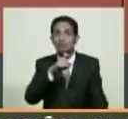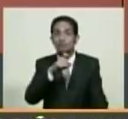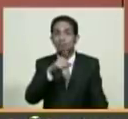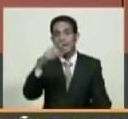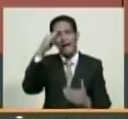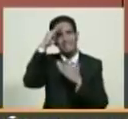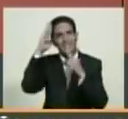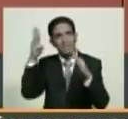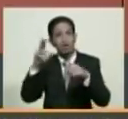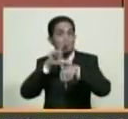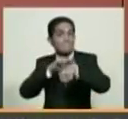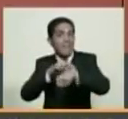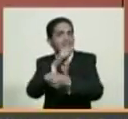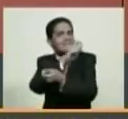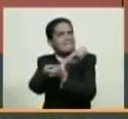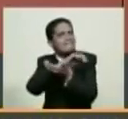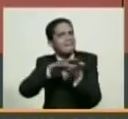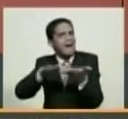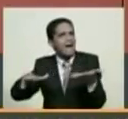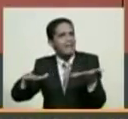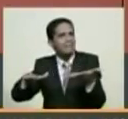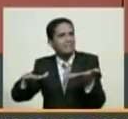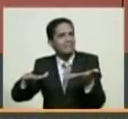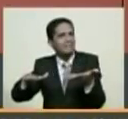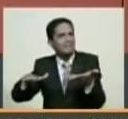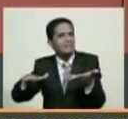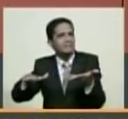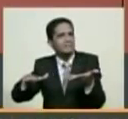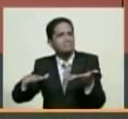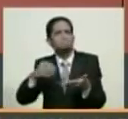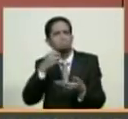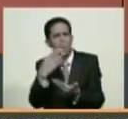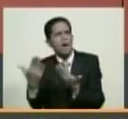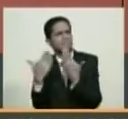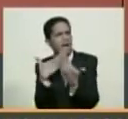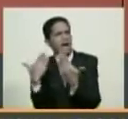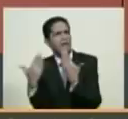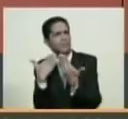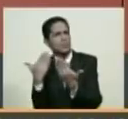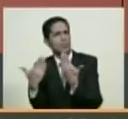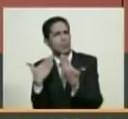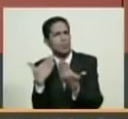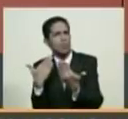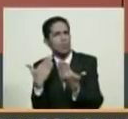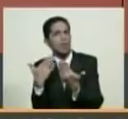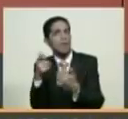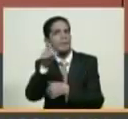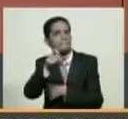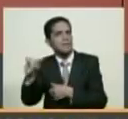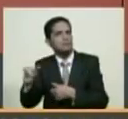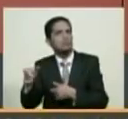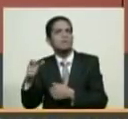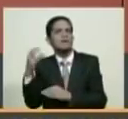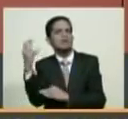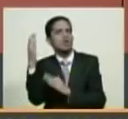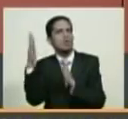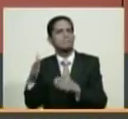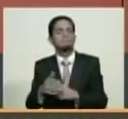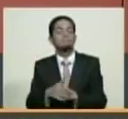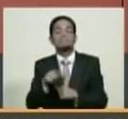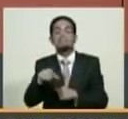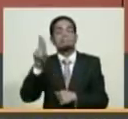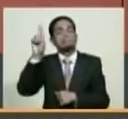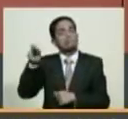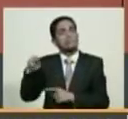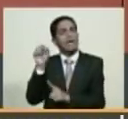atención médica gratuita, de calidad, con buen trato a nuestras hermanas y hermanos colombianos. Jamás con